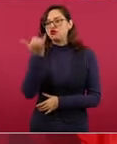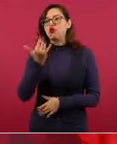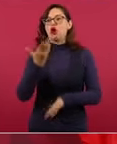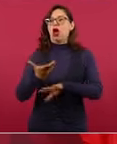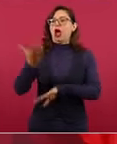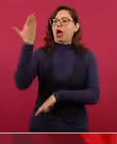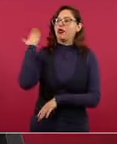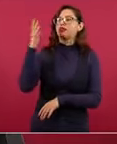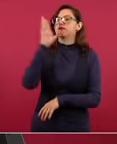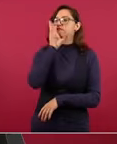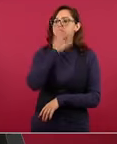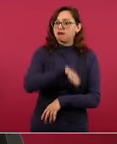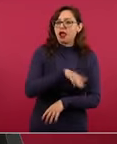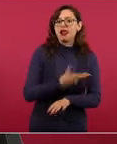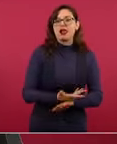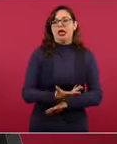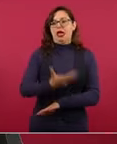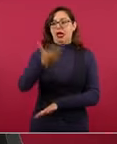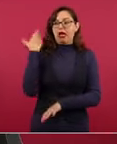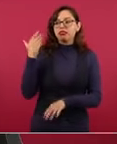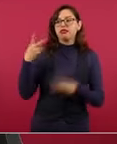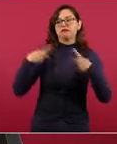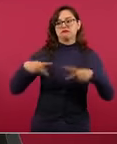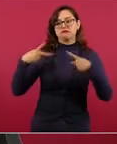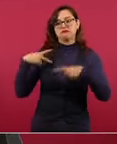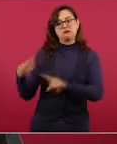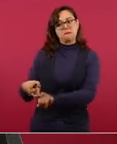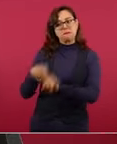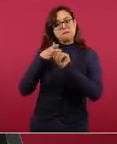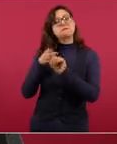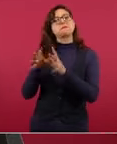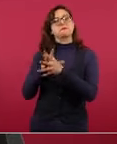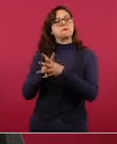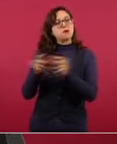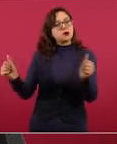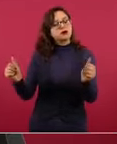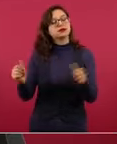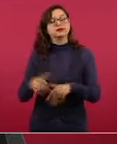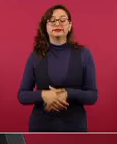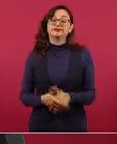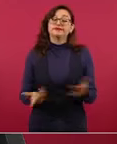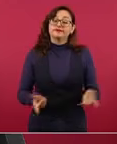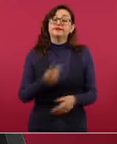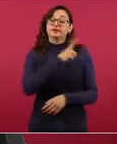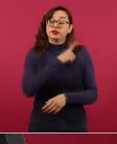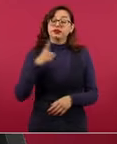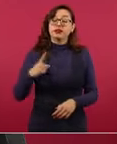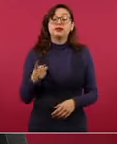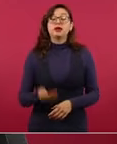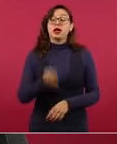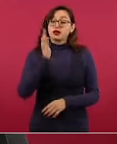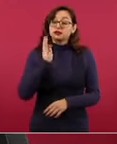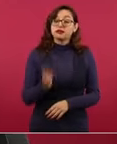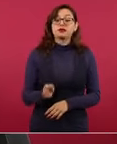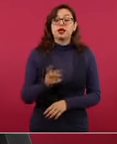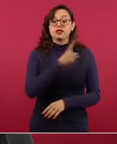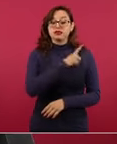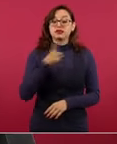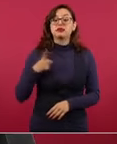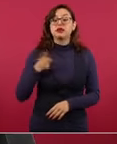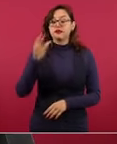y desapariciones yo sostengo que eran